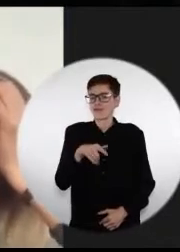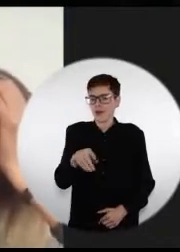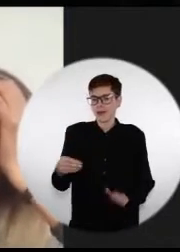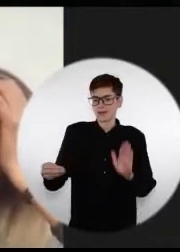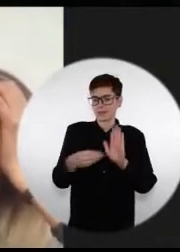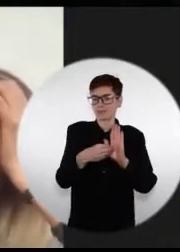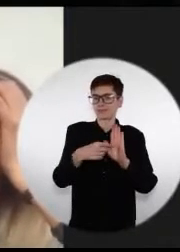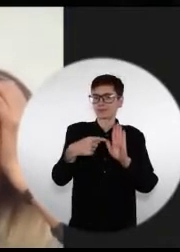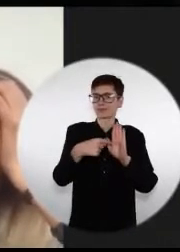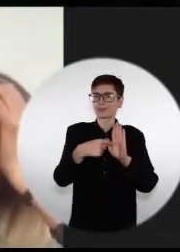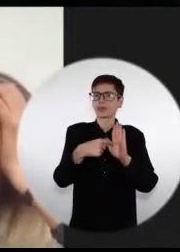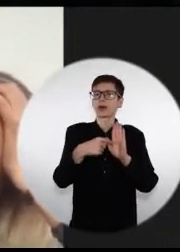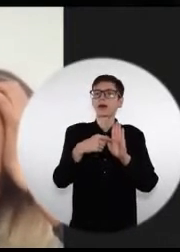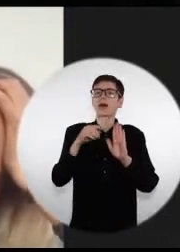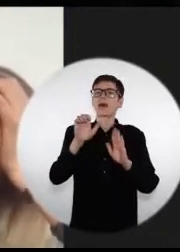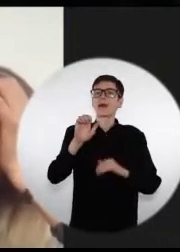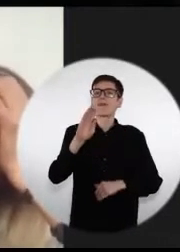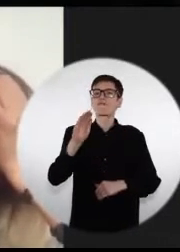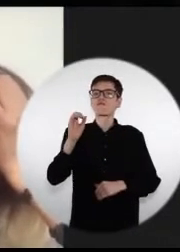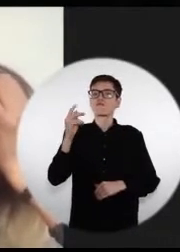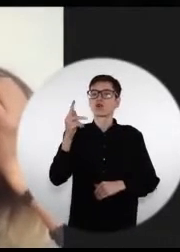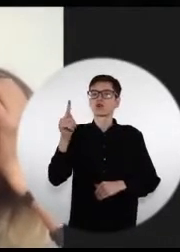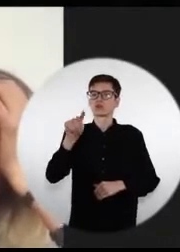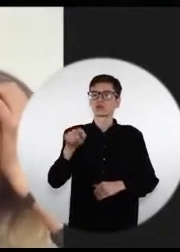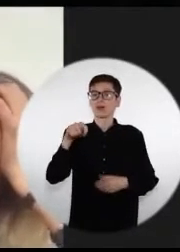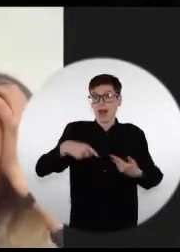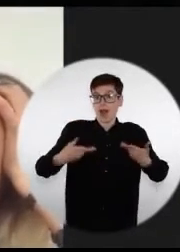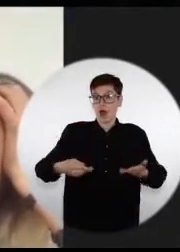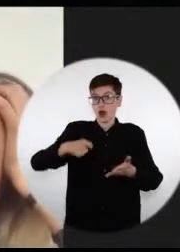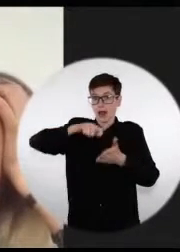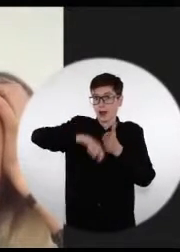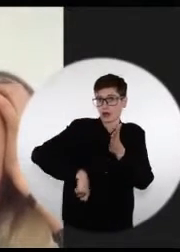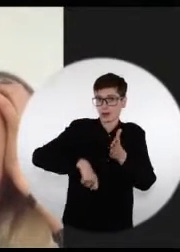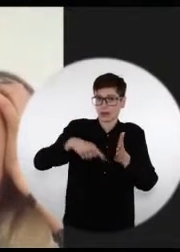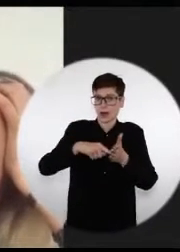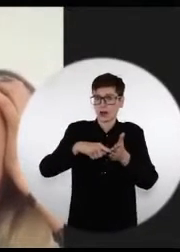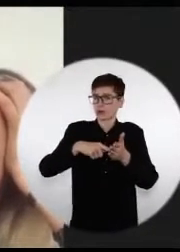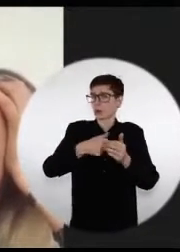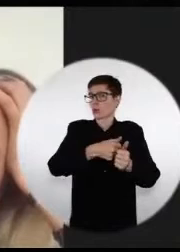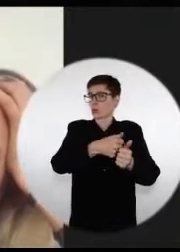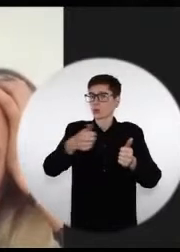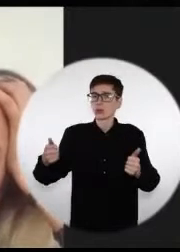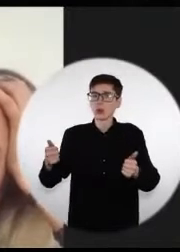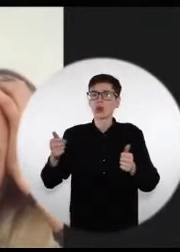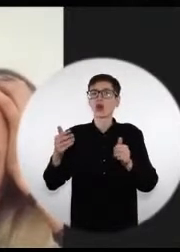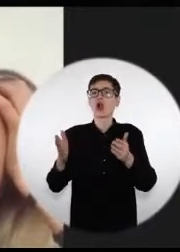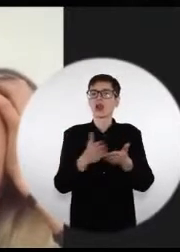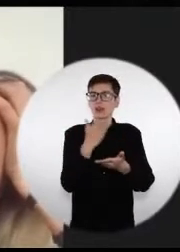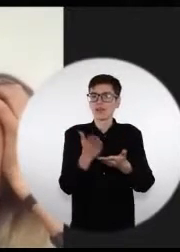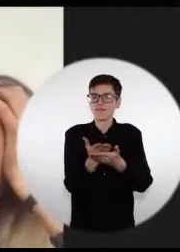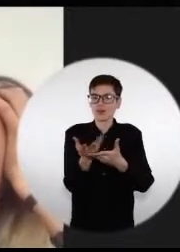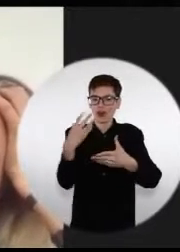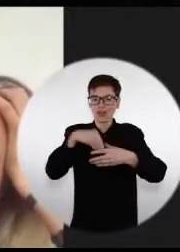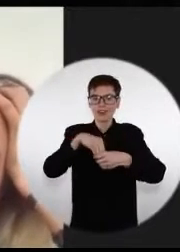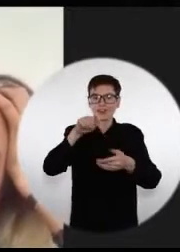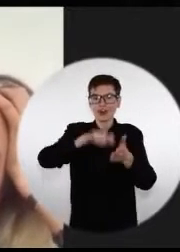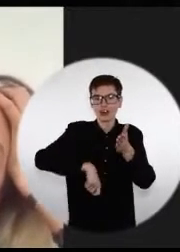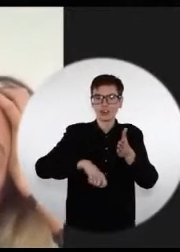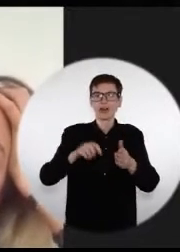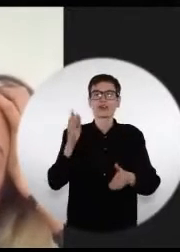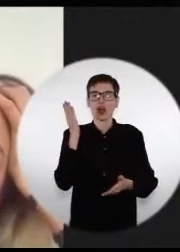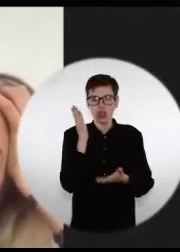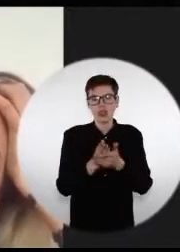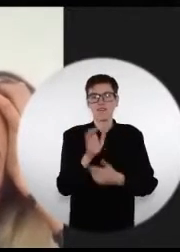nada en los contratos de las editoriales por ejemplo no existía la cláusula de los ebooks ahora a